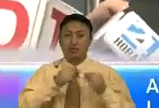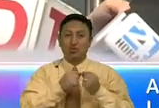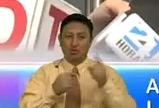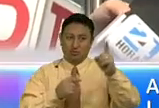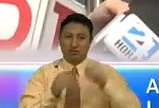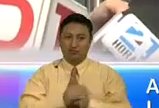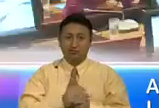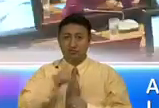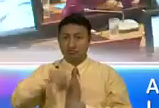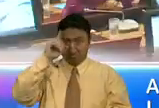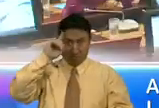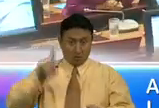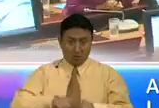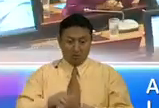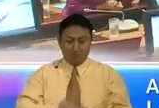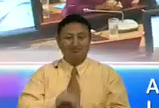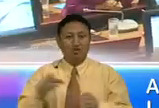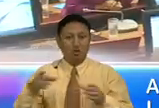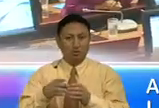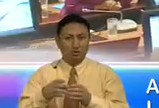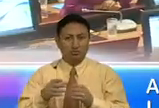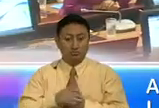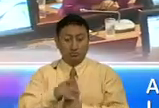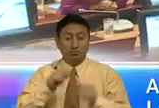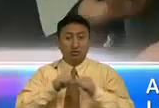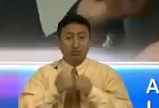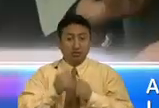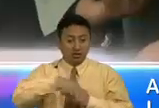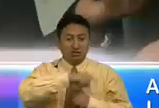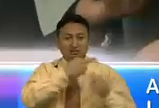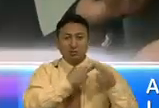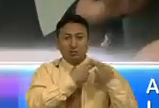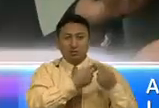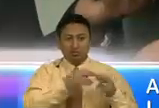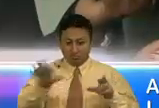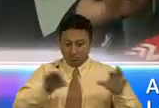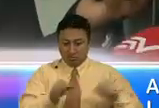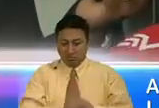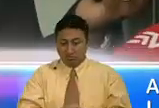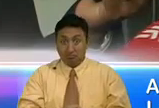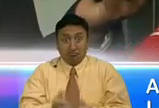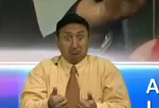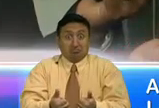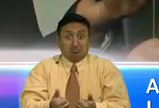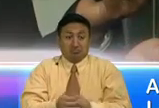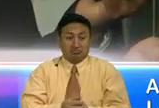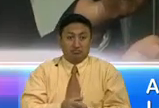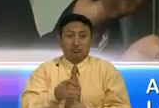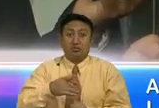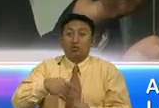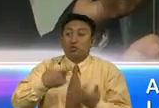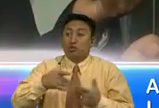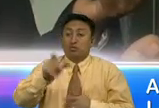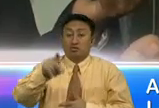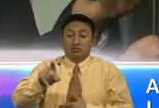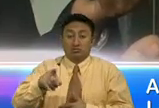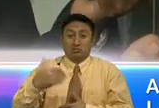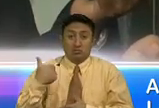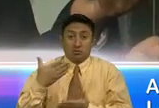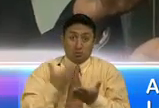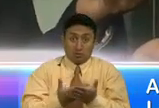de acuerdo en que esa comisión sea creada en la asamblea. Es lo correcto. Si es que alguien quiere asumir esto, si es que tienen las pruebas necesarias,